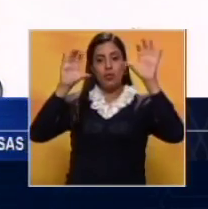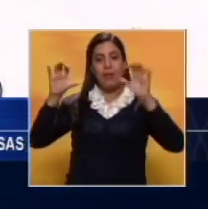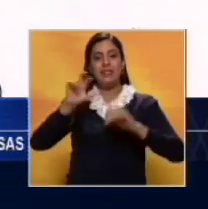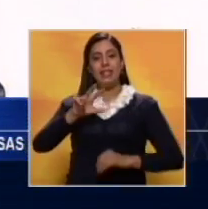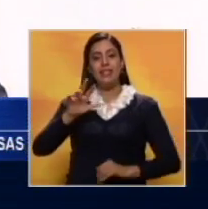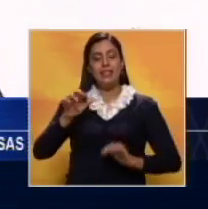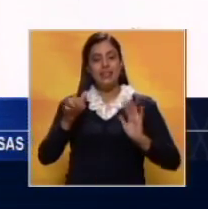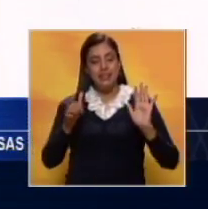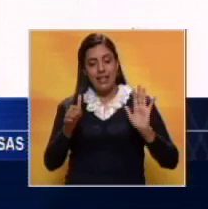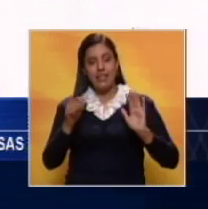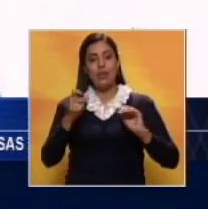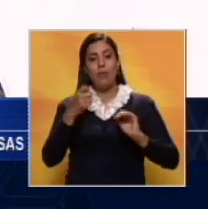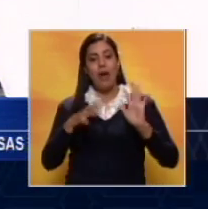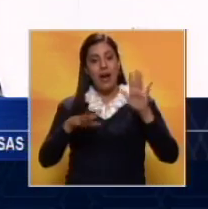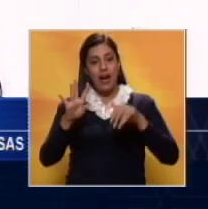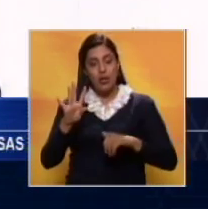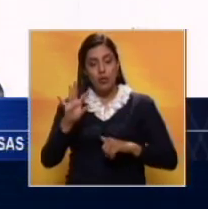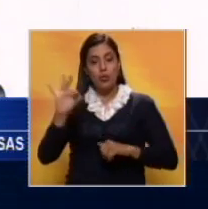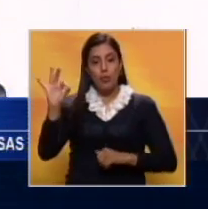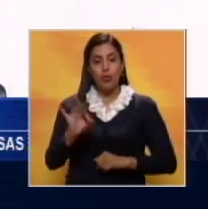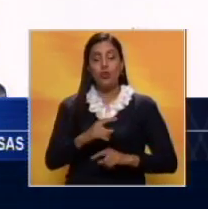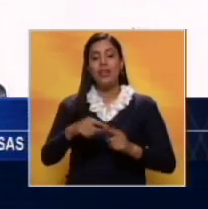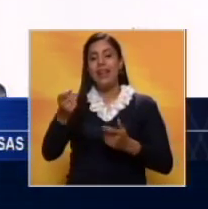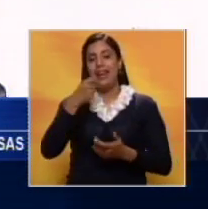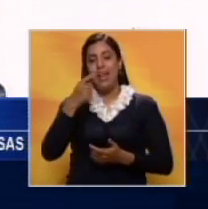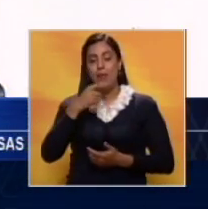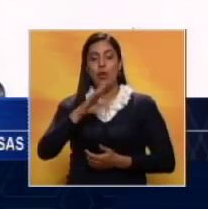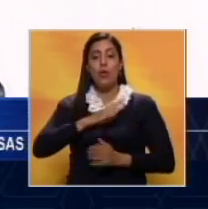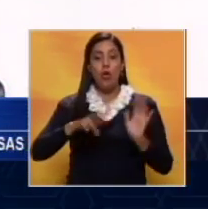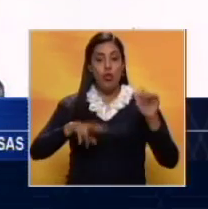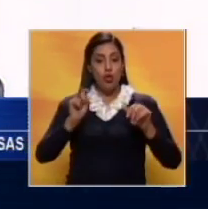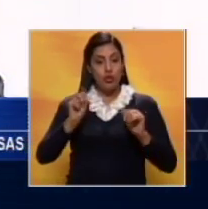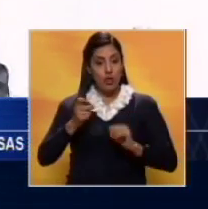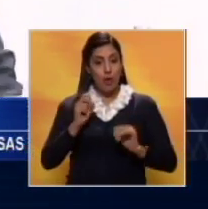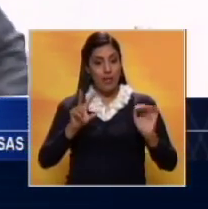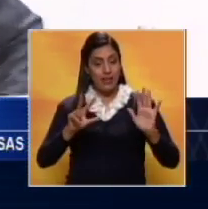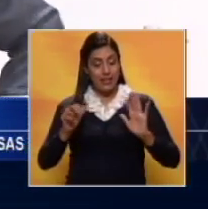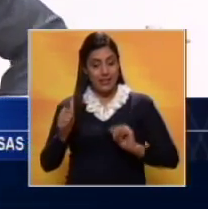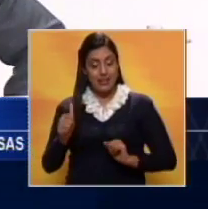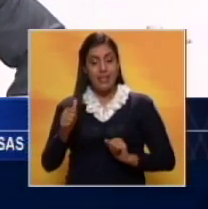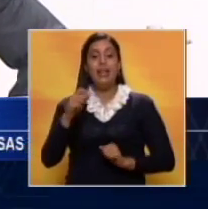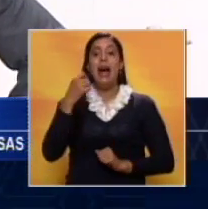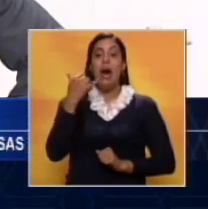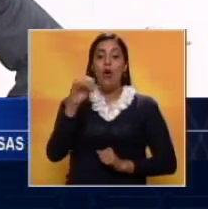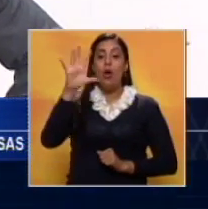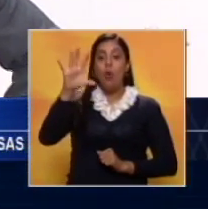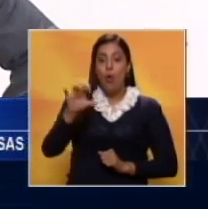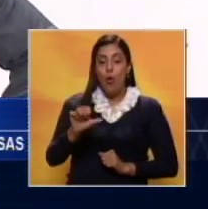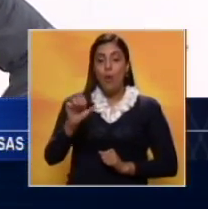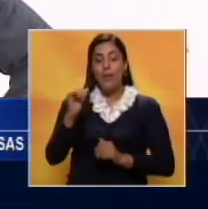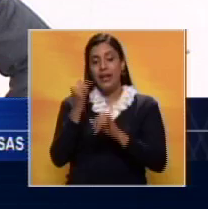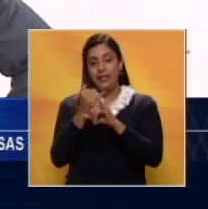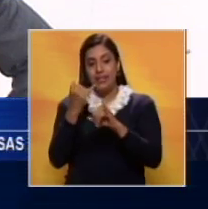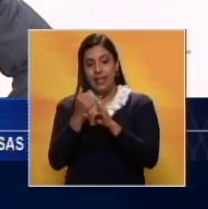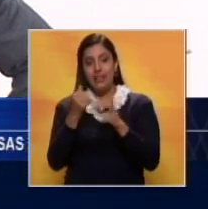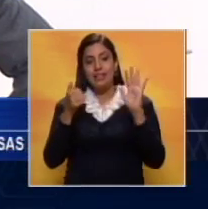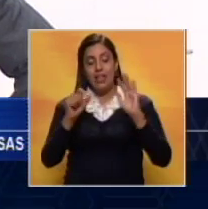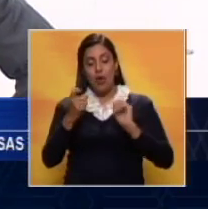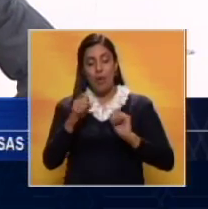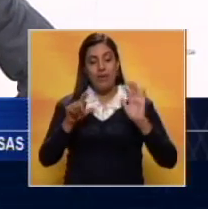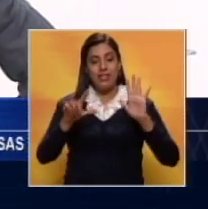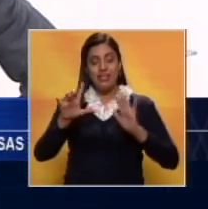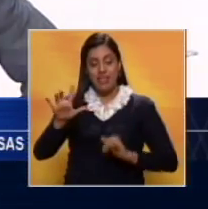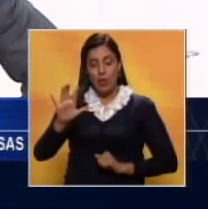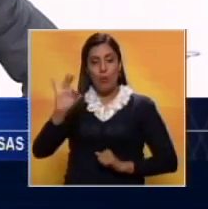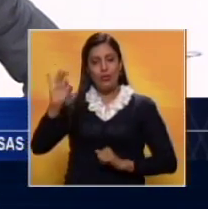en el 36,14%, el tratamiento médico se ubica en el 12,36%, las compras por internet en el 6,75% y